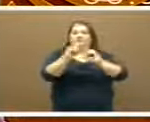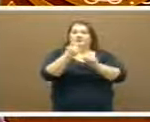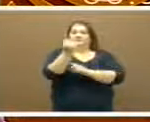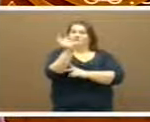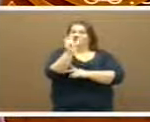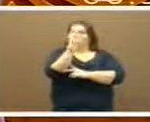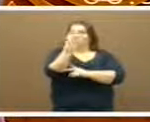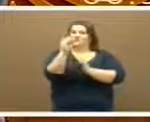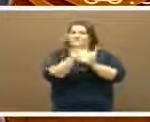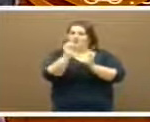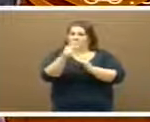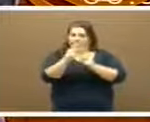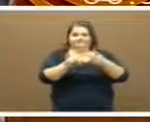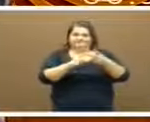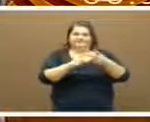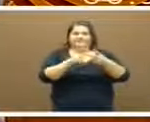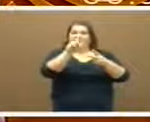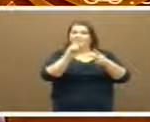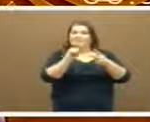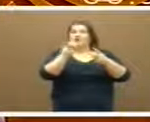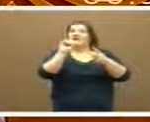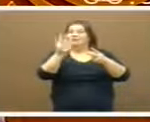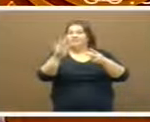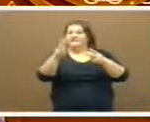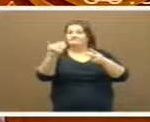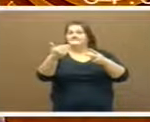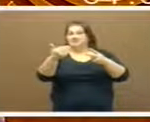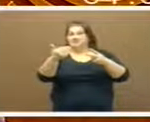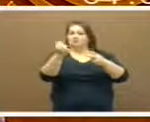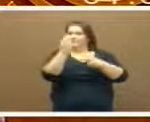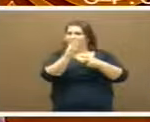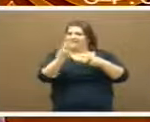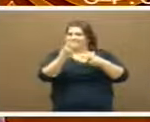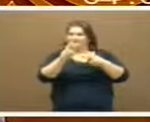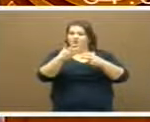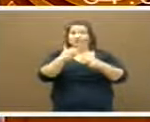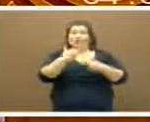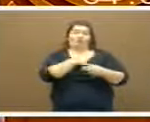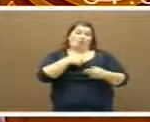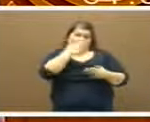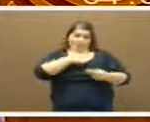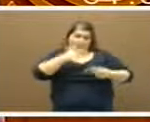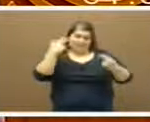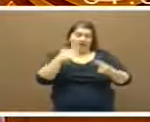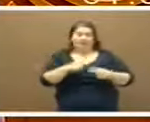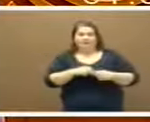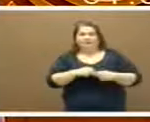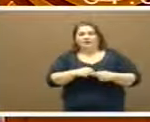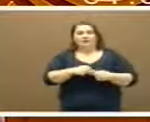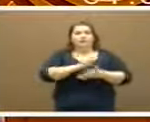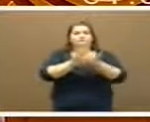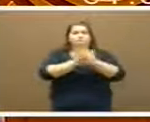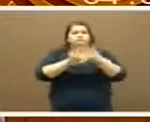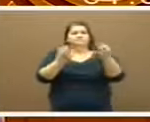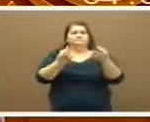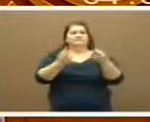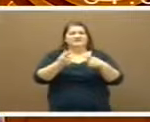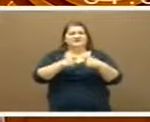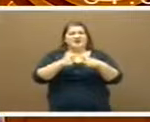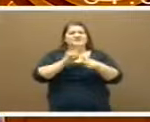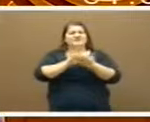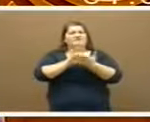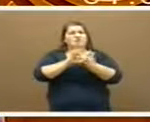euros. La segunda parte es al 114B del número 3, que es Función Pública, donde habla de la evaluación y la calidad de